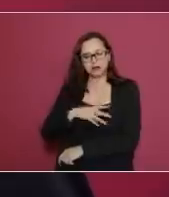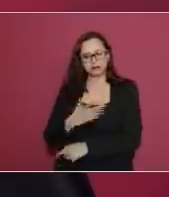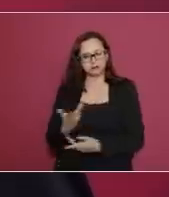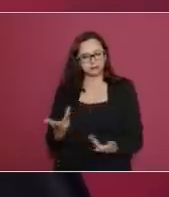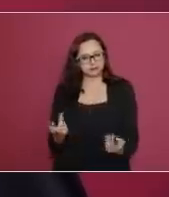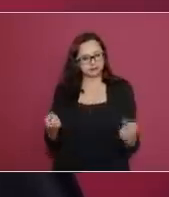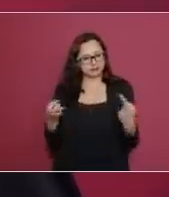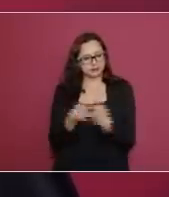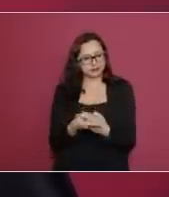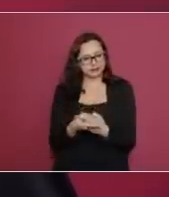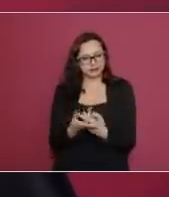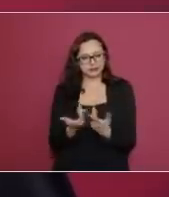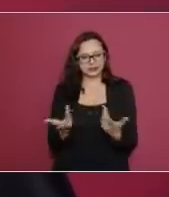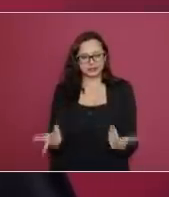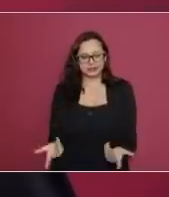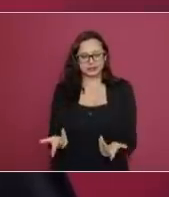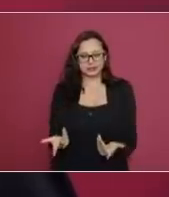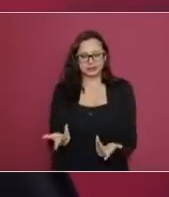está hablando de pesca.